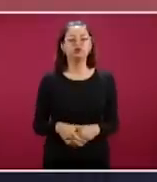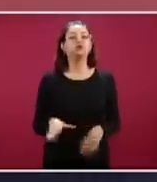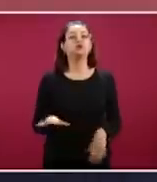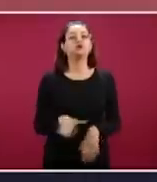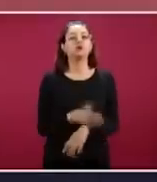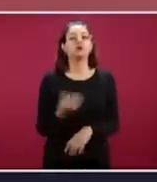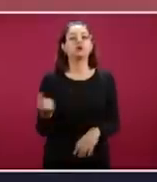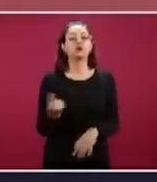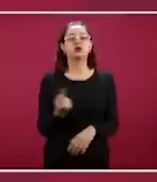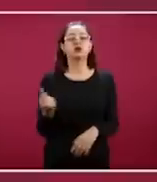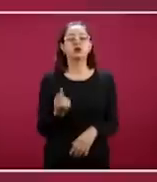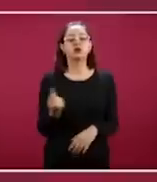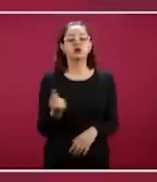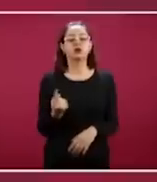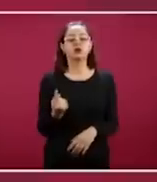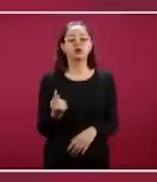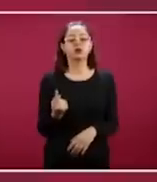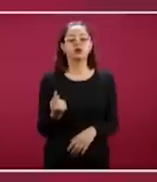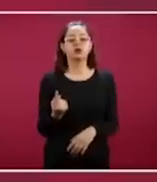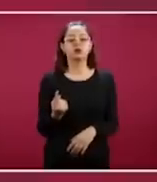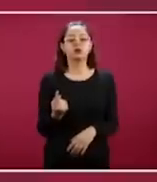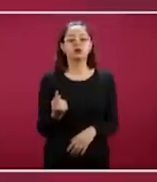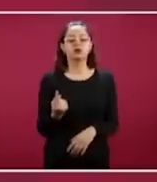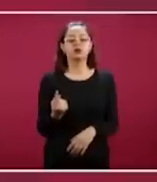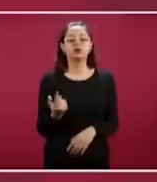porque les puedo hasta